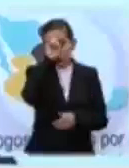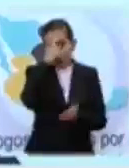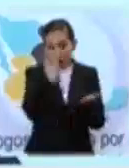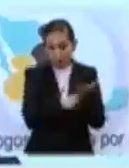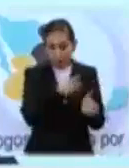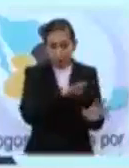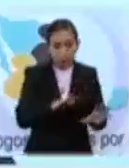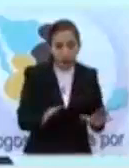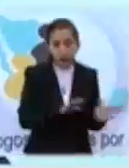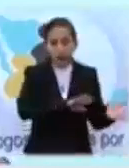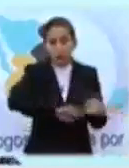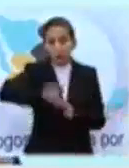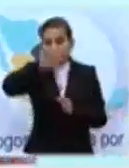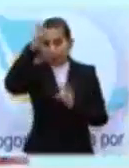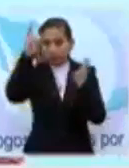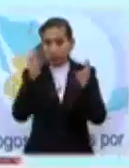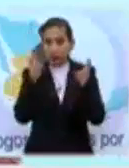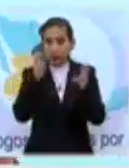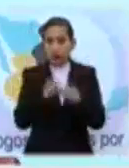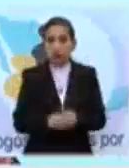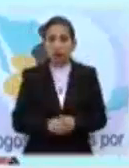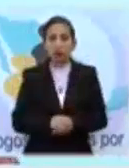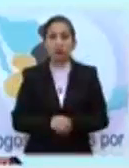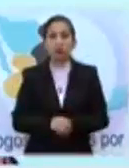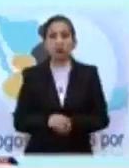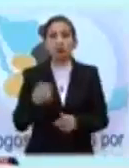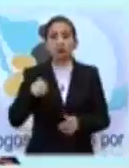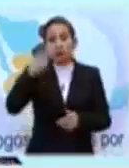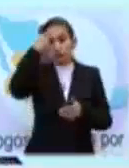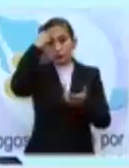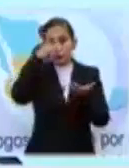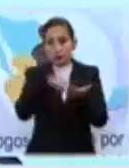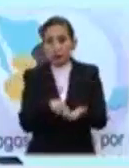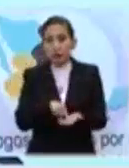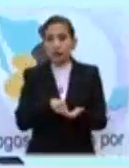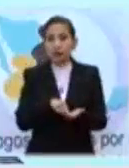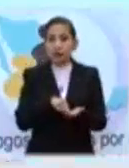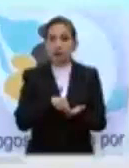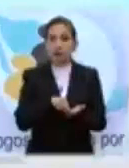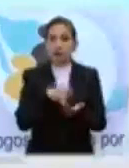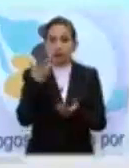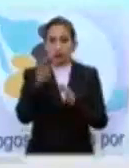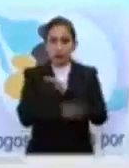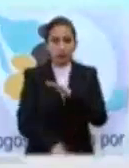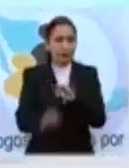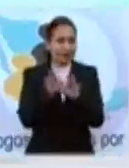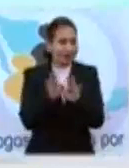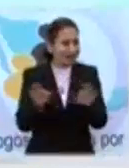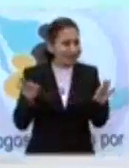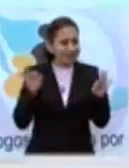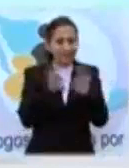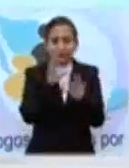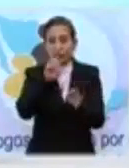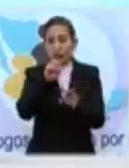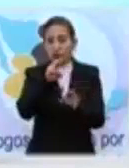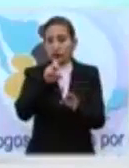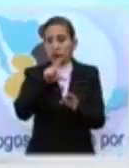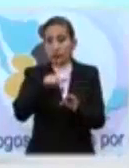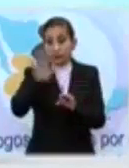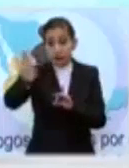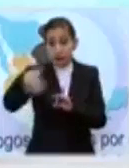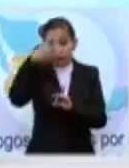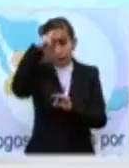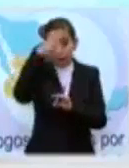consejeros. Otro tema es que me parece que un elemento que se destaca mucho del Coneval fuera de